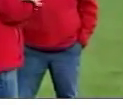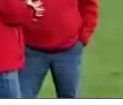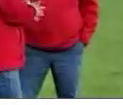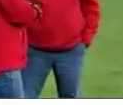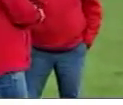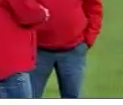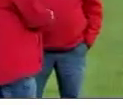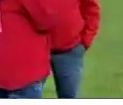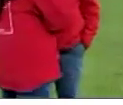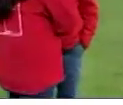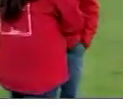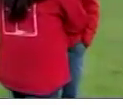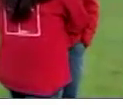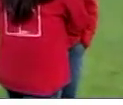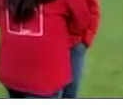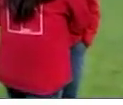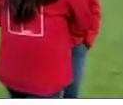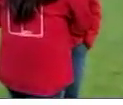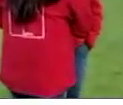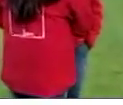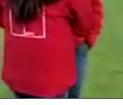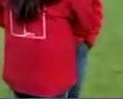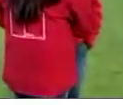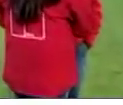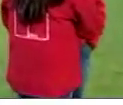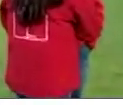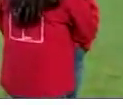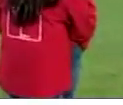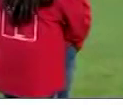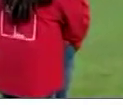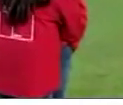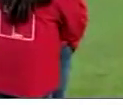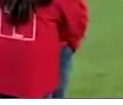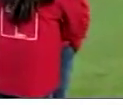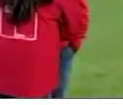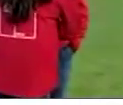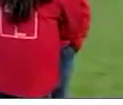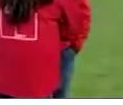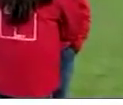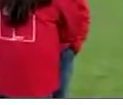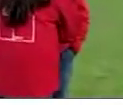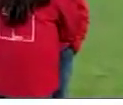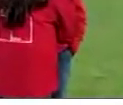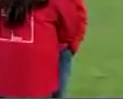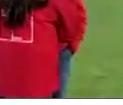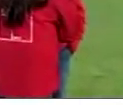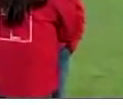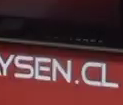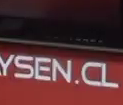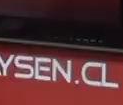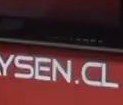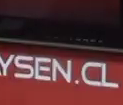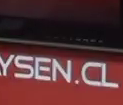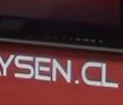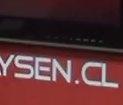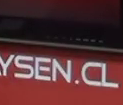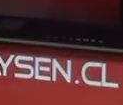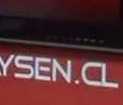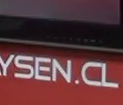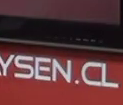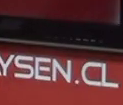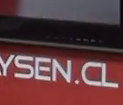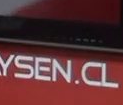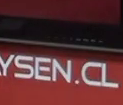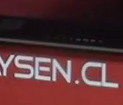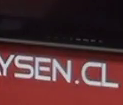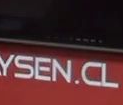todo su equipamiento para poder hacer el deporte como corresponde. Pero nosotros hoy día queremos ver la posibilidad que también podamos tener en nuestra comuna y en nuestro club. Bueno, y quieres saber cuál